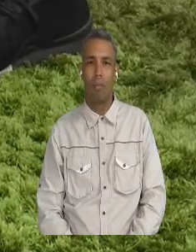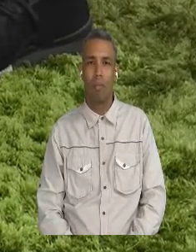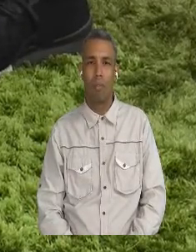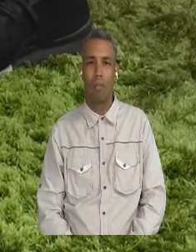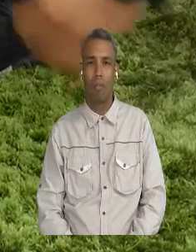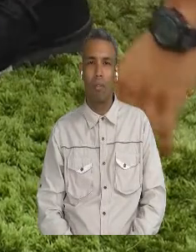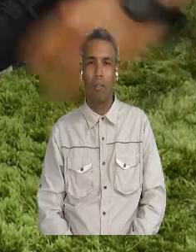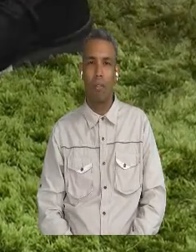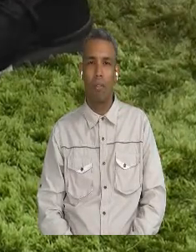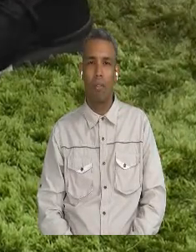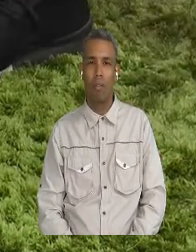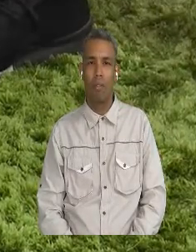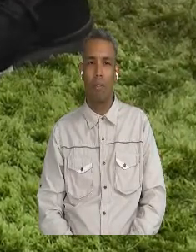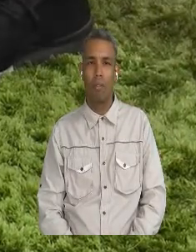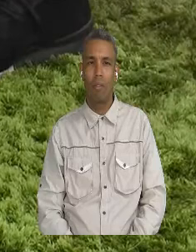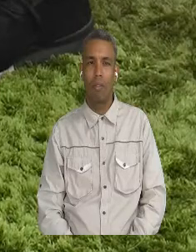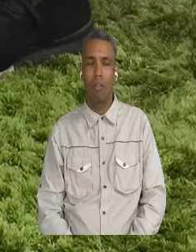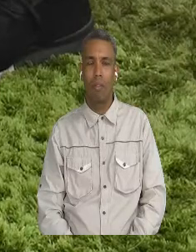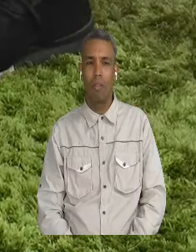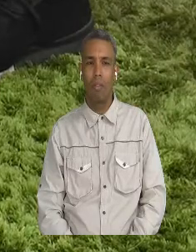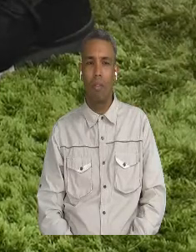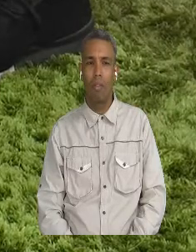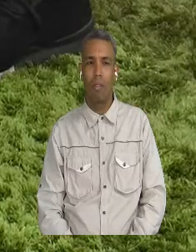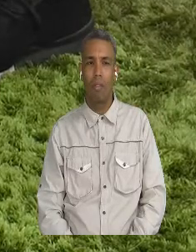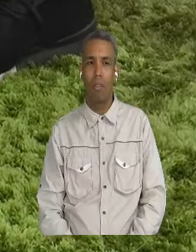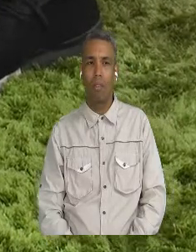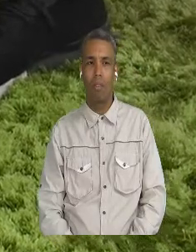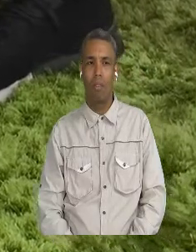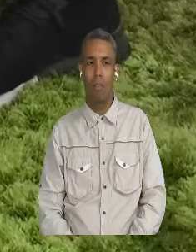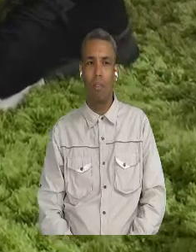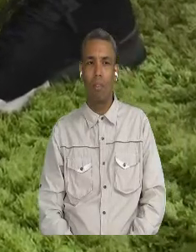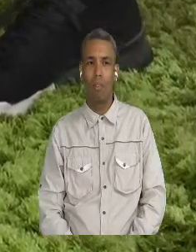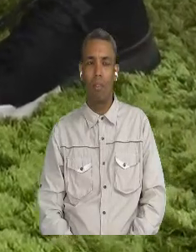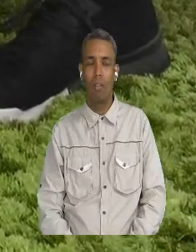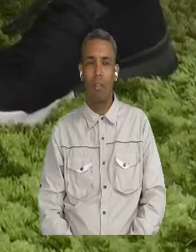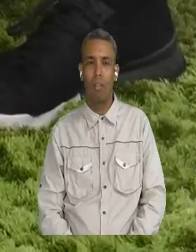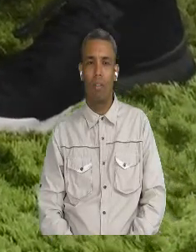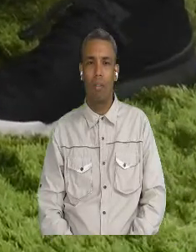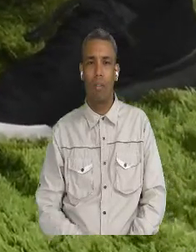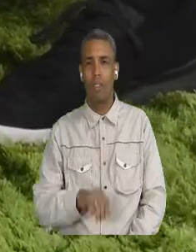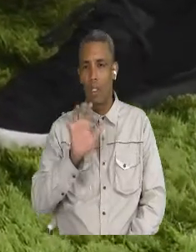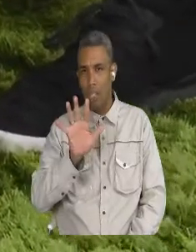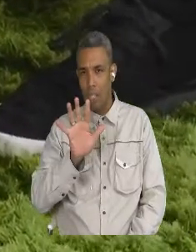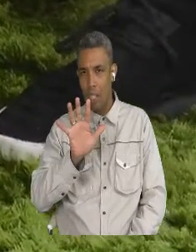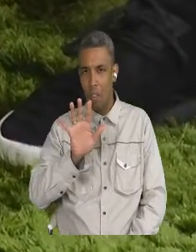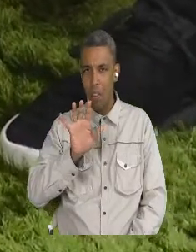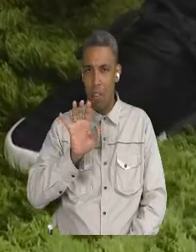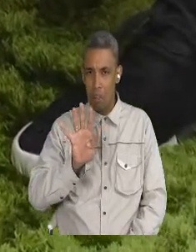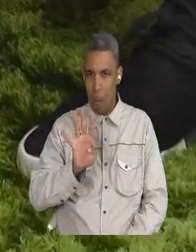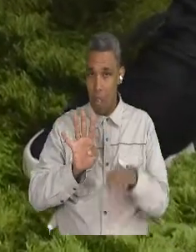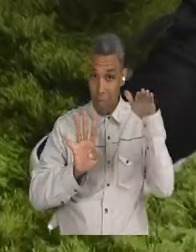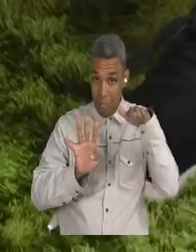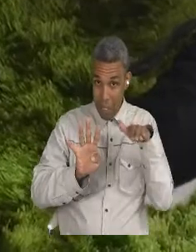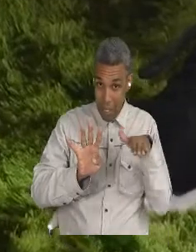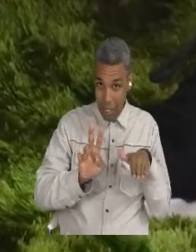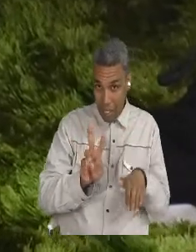10 segundos. 9, 8, 7, 6, 5,